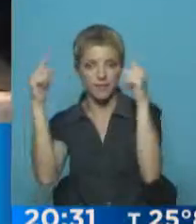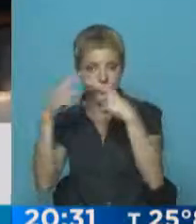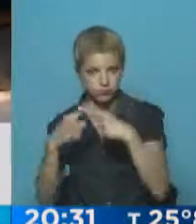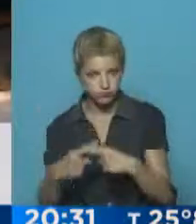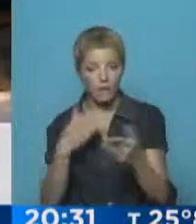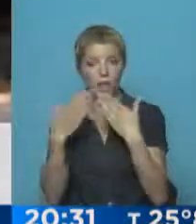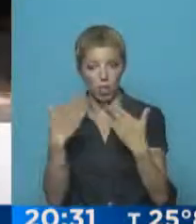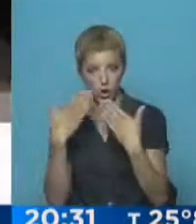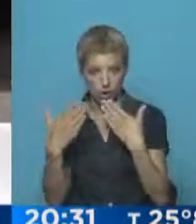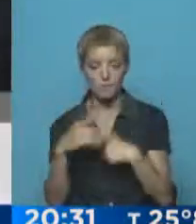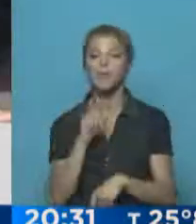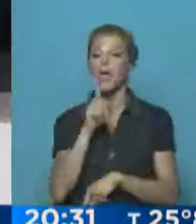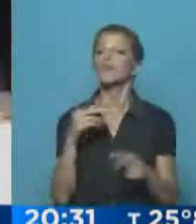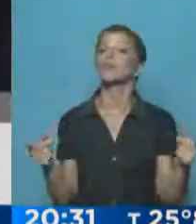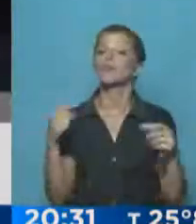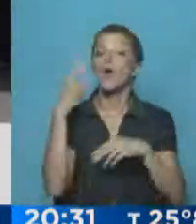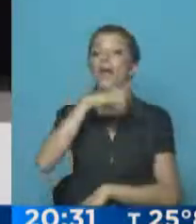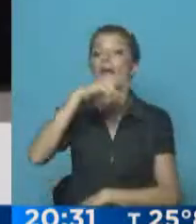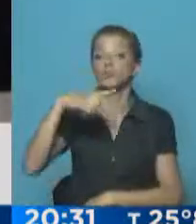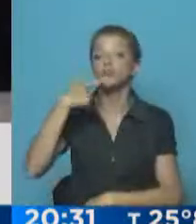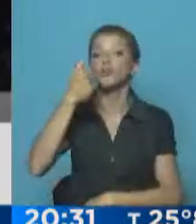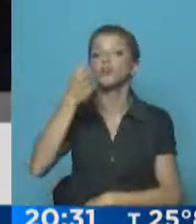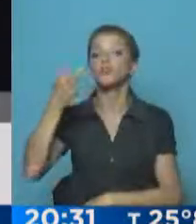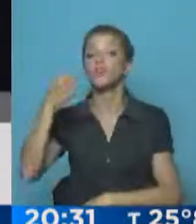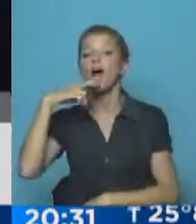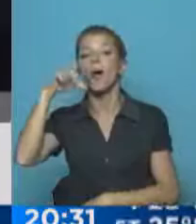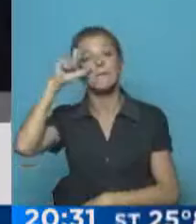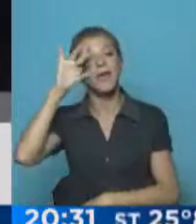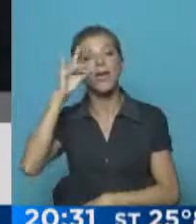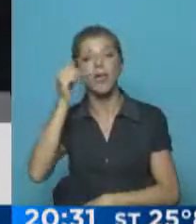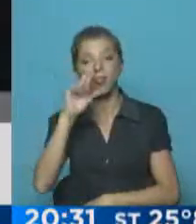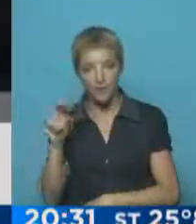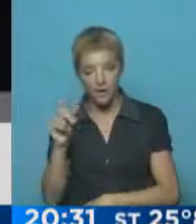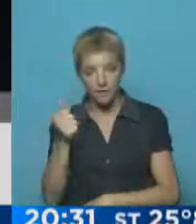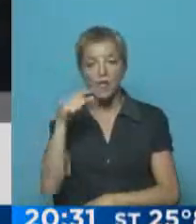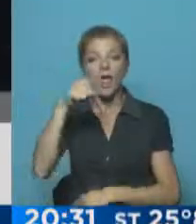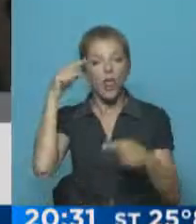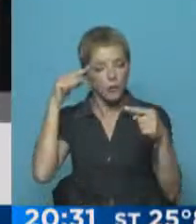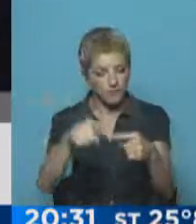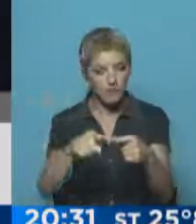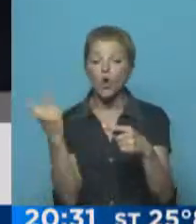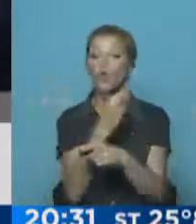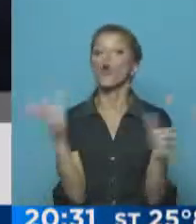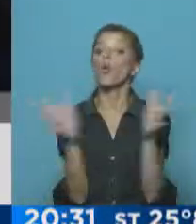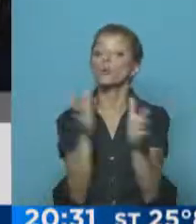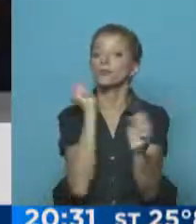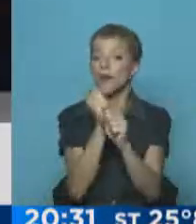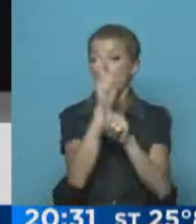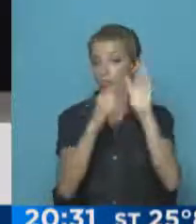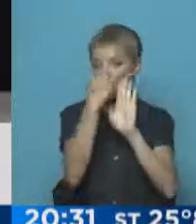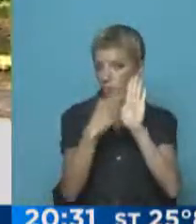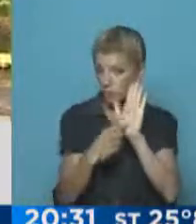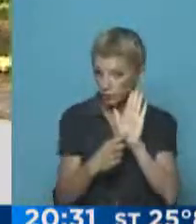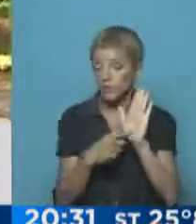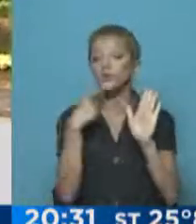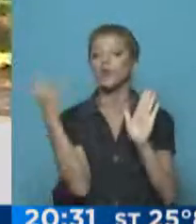encuentro, realizado en el Museo Saavedra, tuvo como objetivo la puesta en marcha de una agenda de trabajo en conjunto, según adelantaron